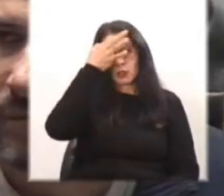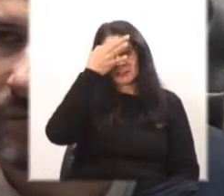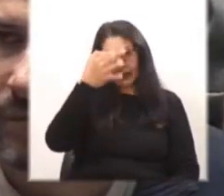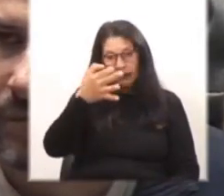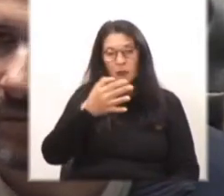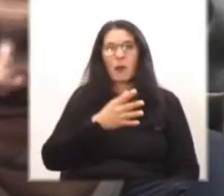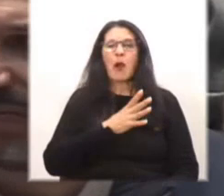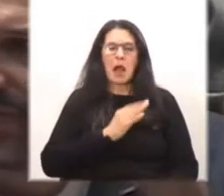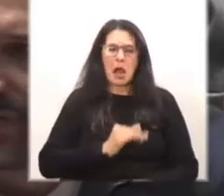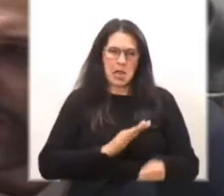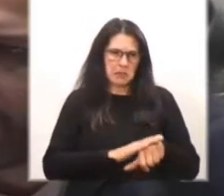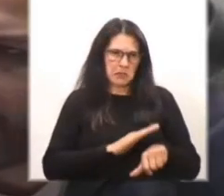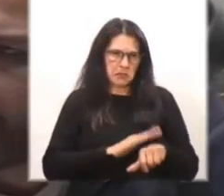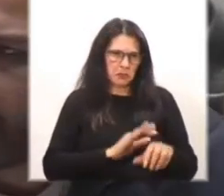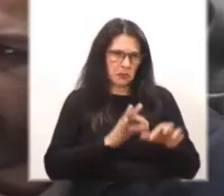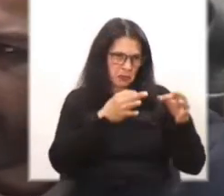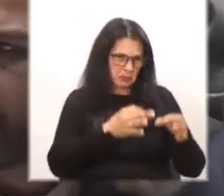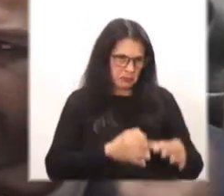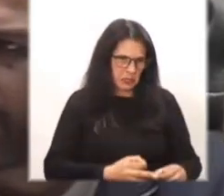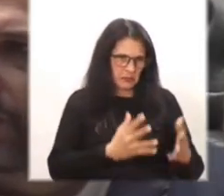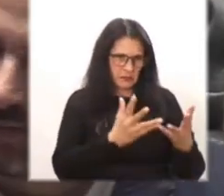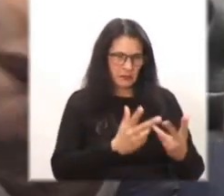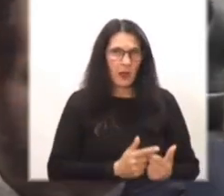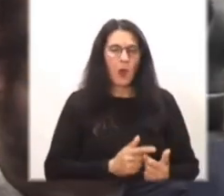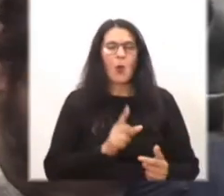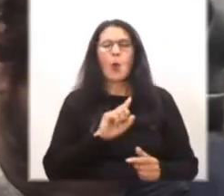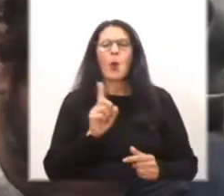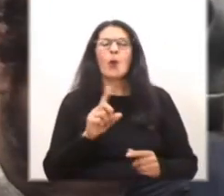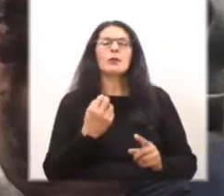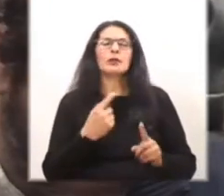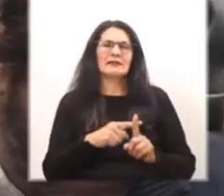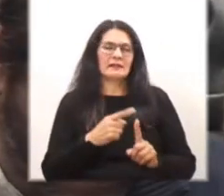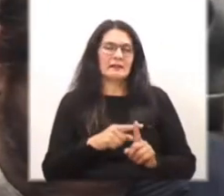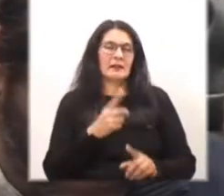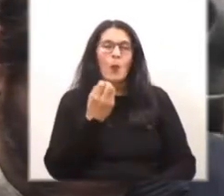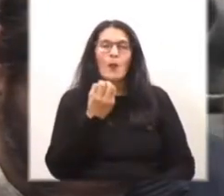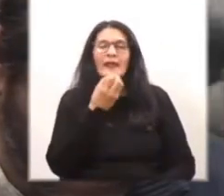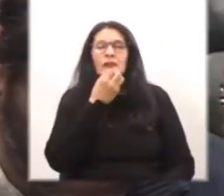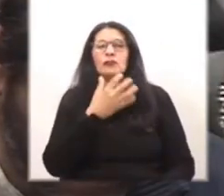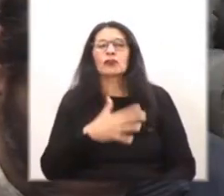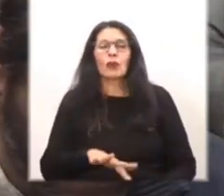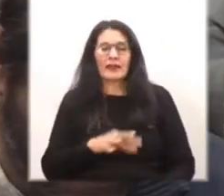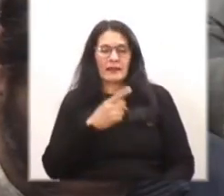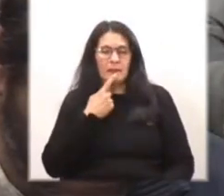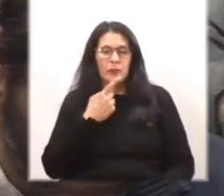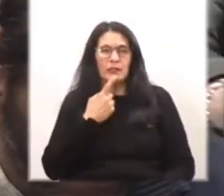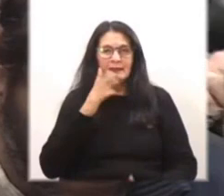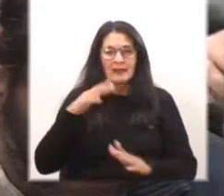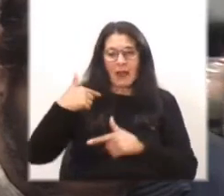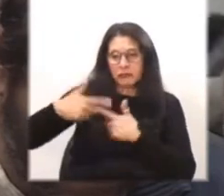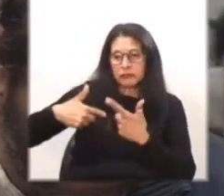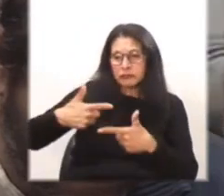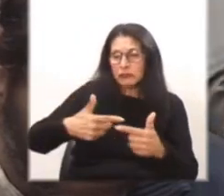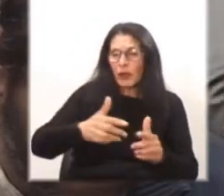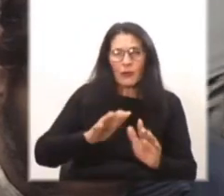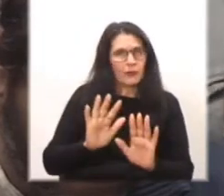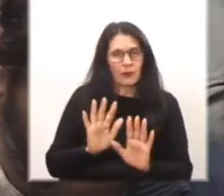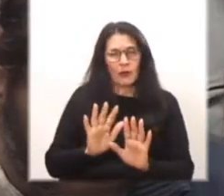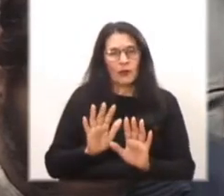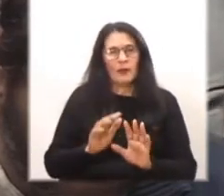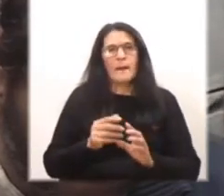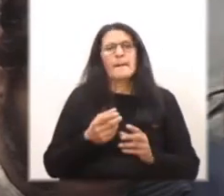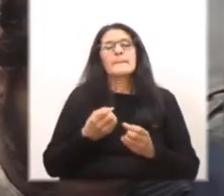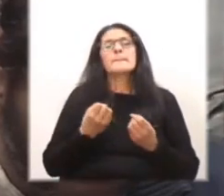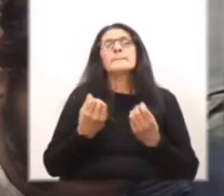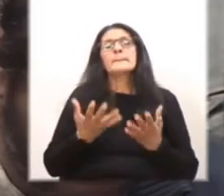garantizado, no solamente porque ha existido una histórica política de Estado en la materia, sino